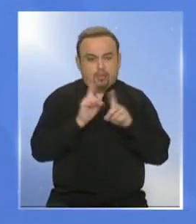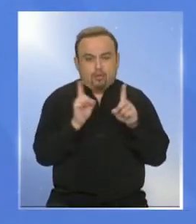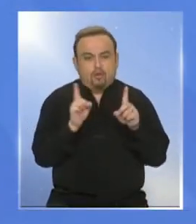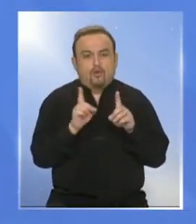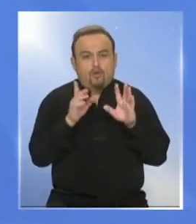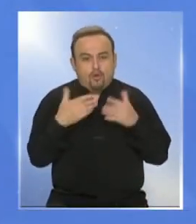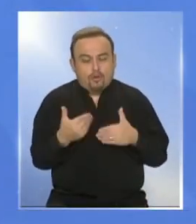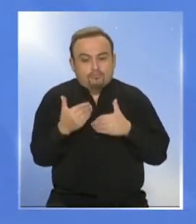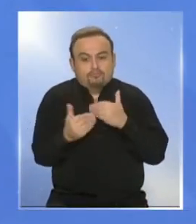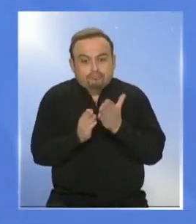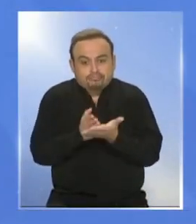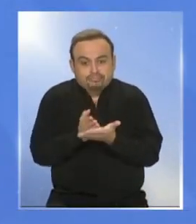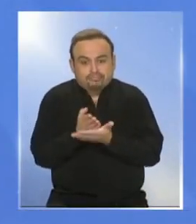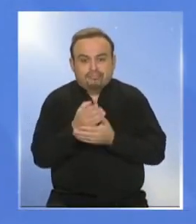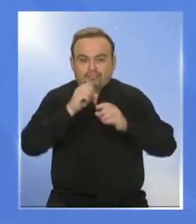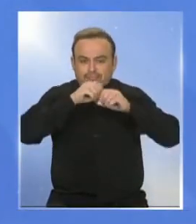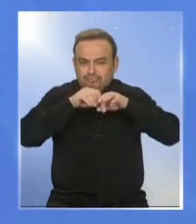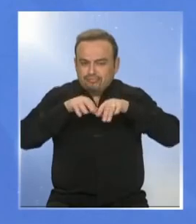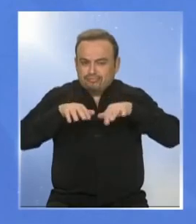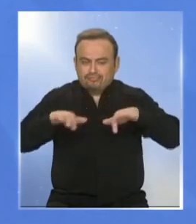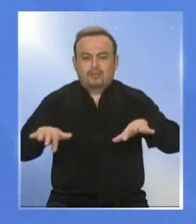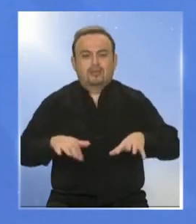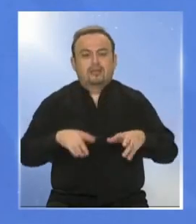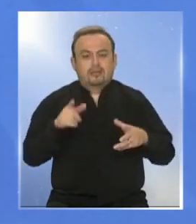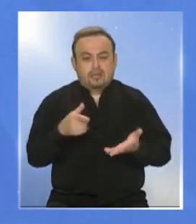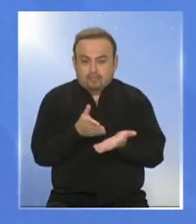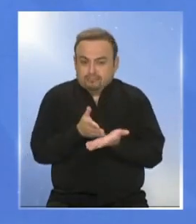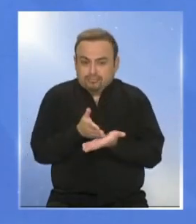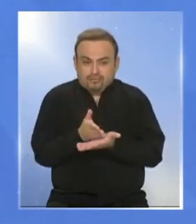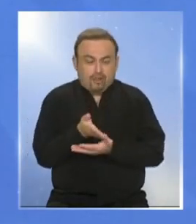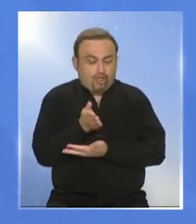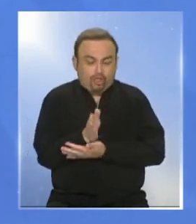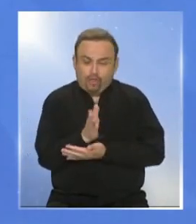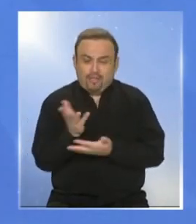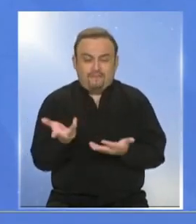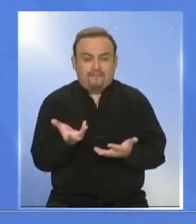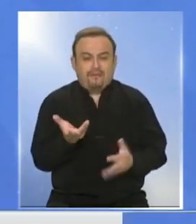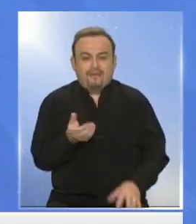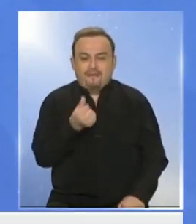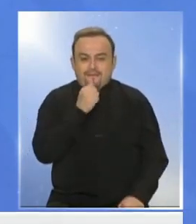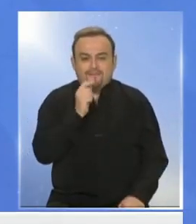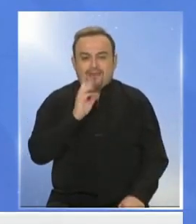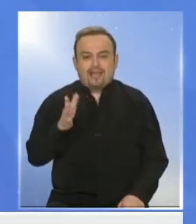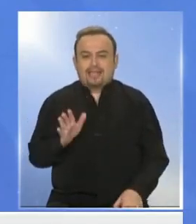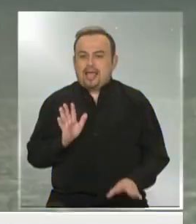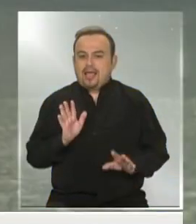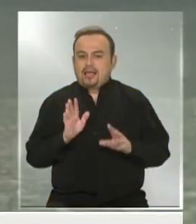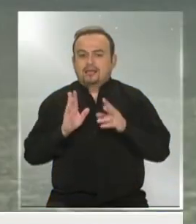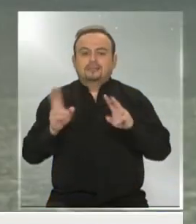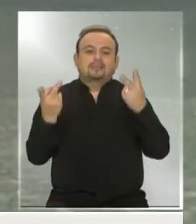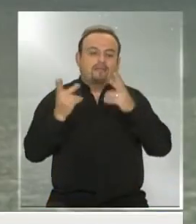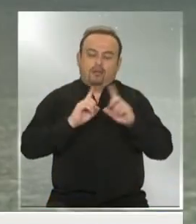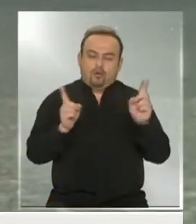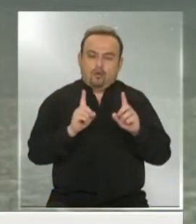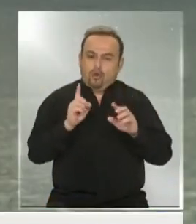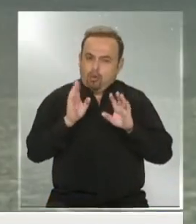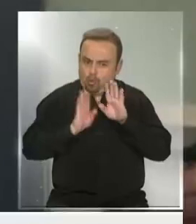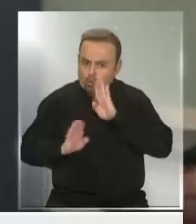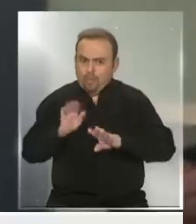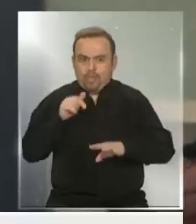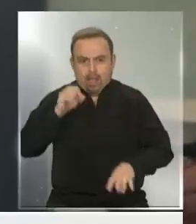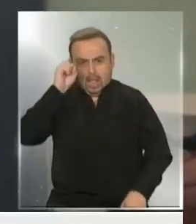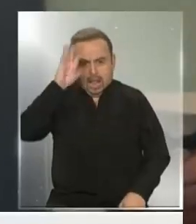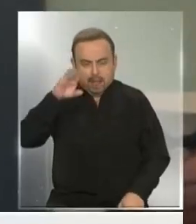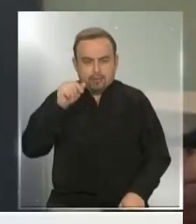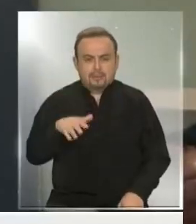estamos al comienzo de la pandemia estamos al principio todavía no estamos al otro lado de la montaña es por eso que alemania